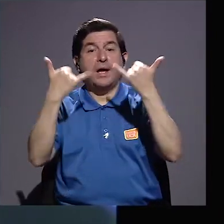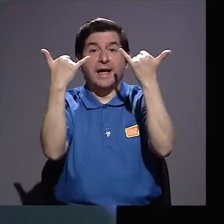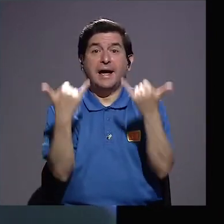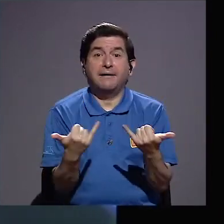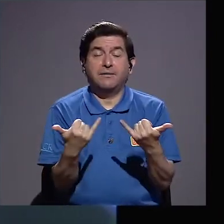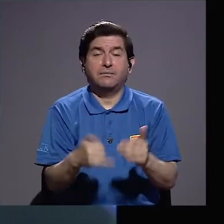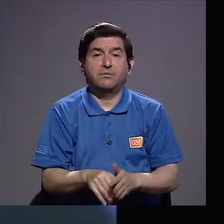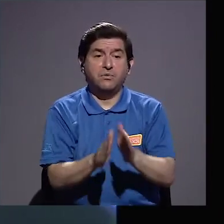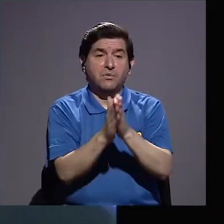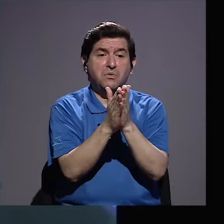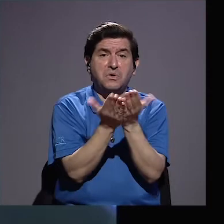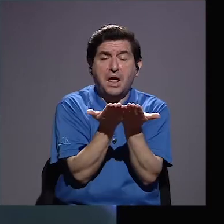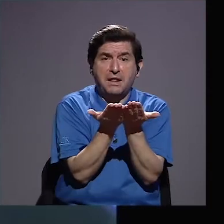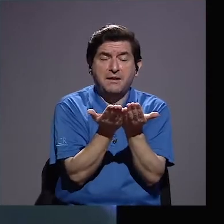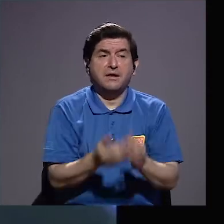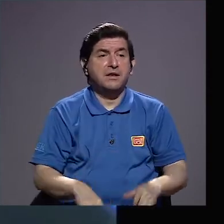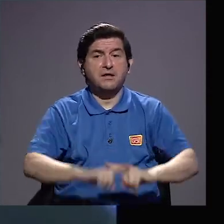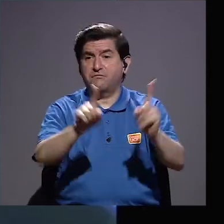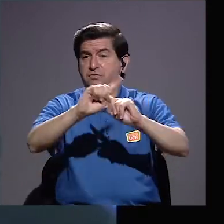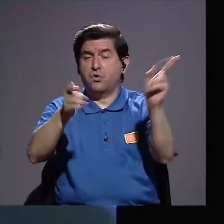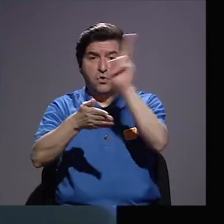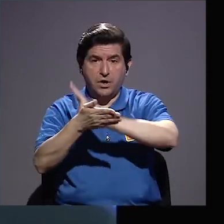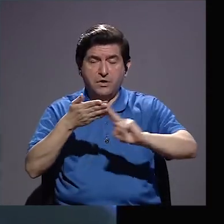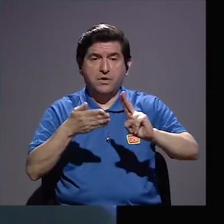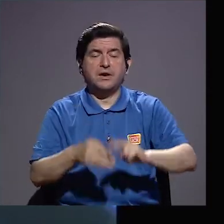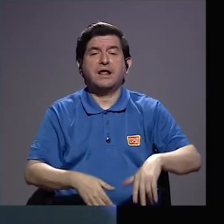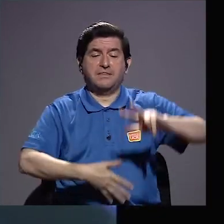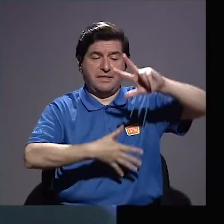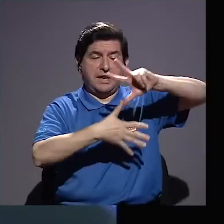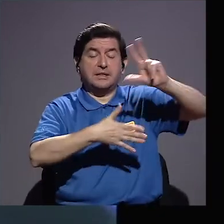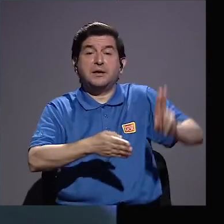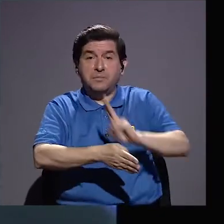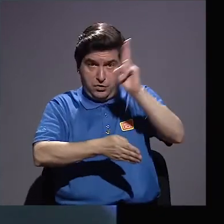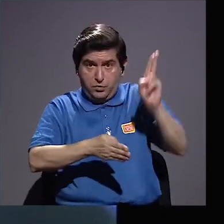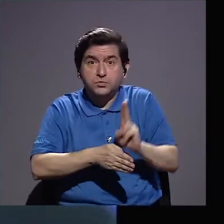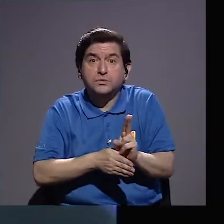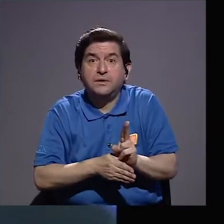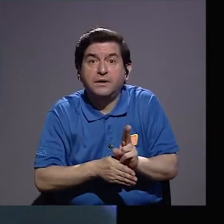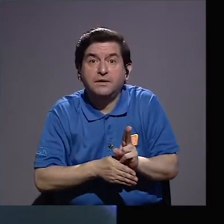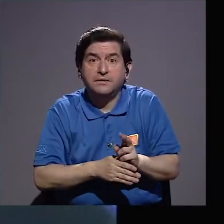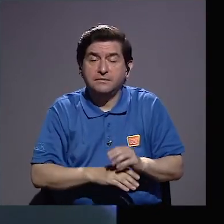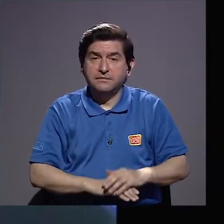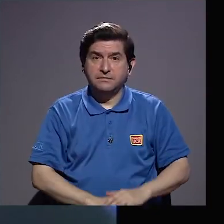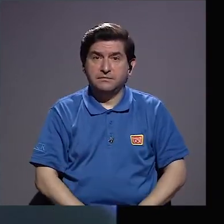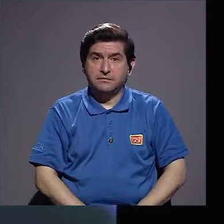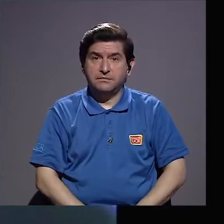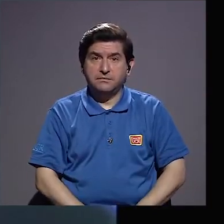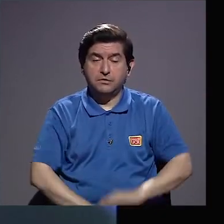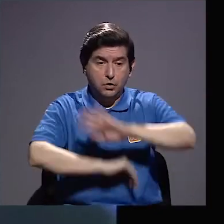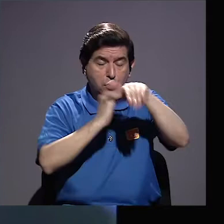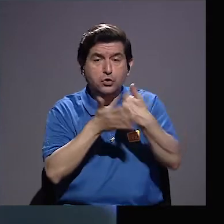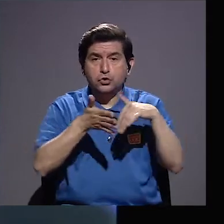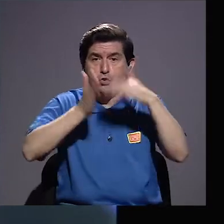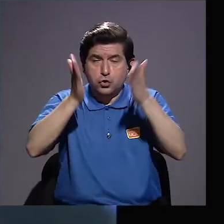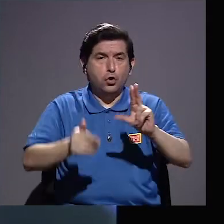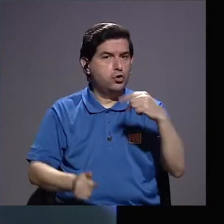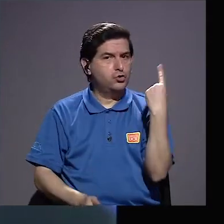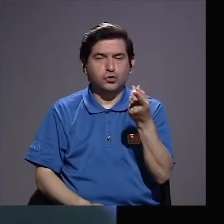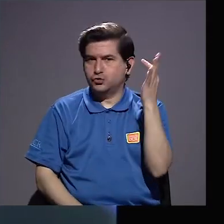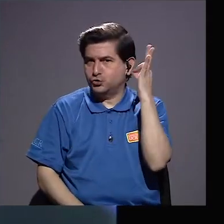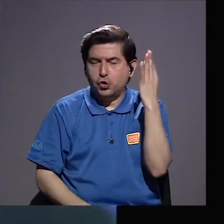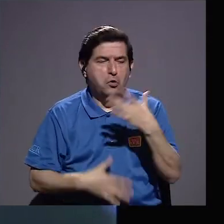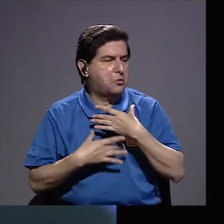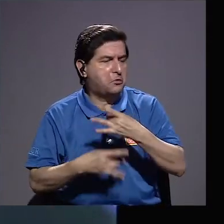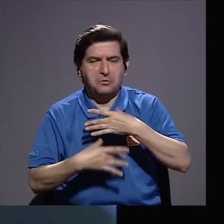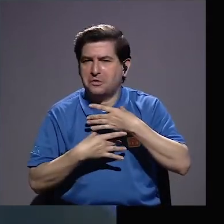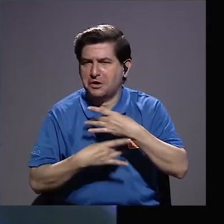pero ahora es casi que es un libro de texto en muchísimas universidades de América Latina, y todos los estudiantes,